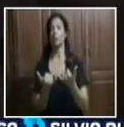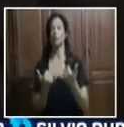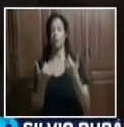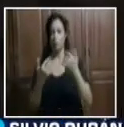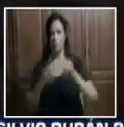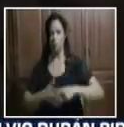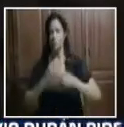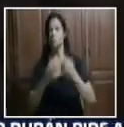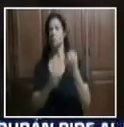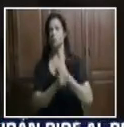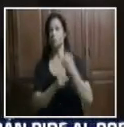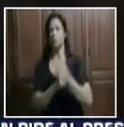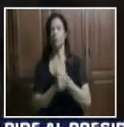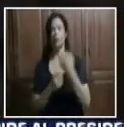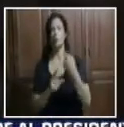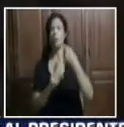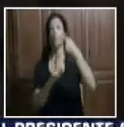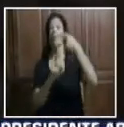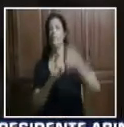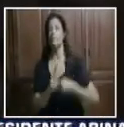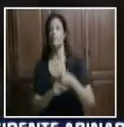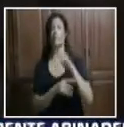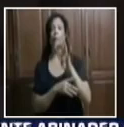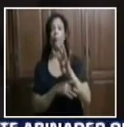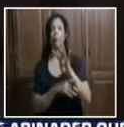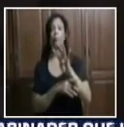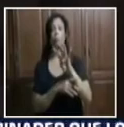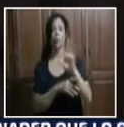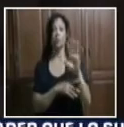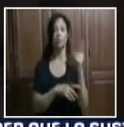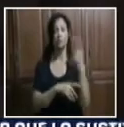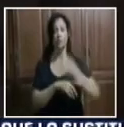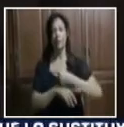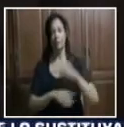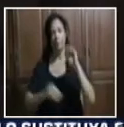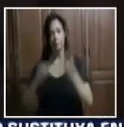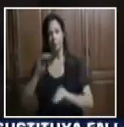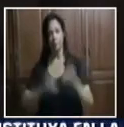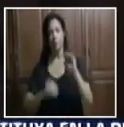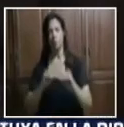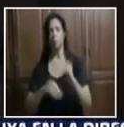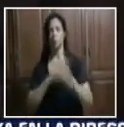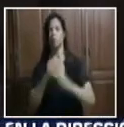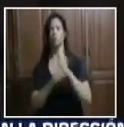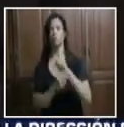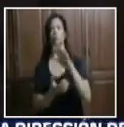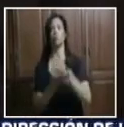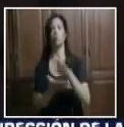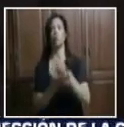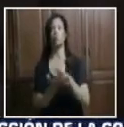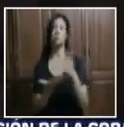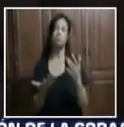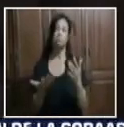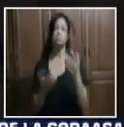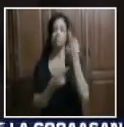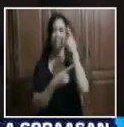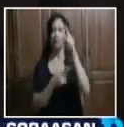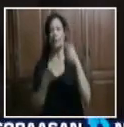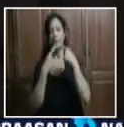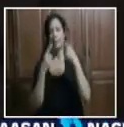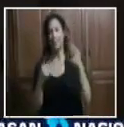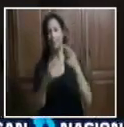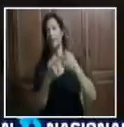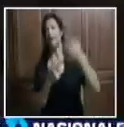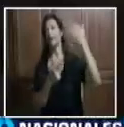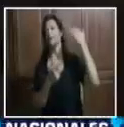Tuvieron un mes, 45 días para armar el curso escolar, o al menos para decir hace mucho tiempo, o el